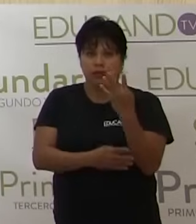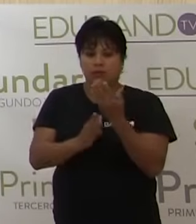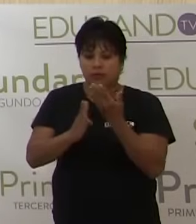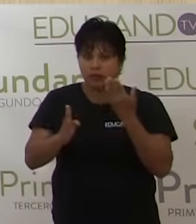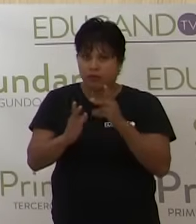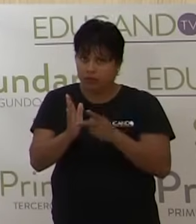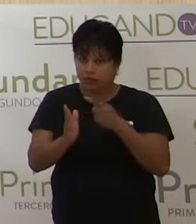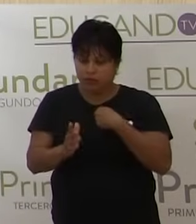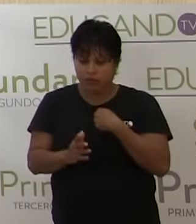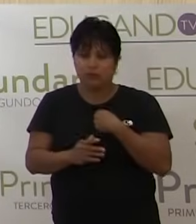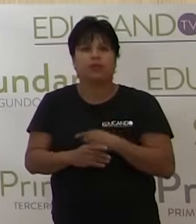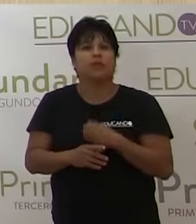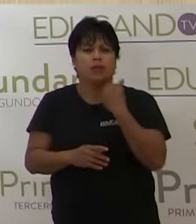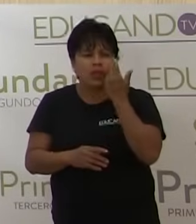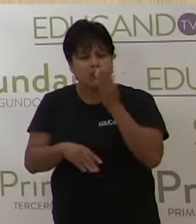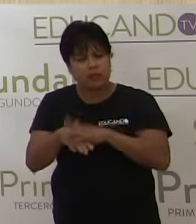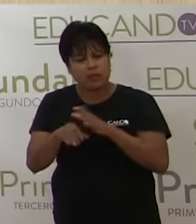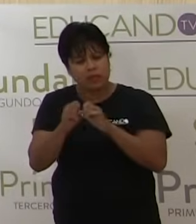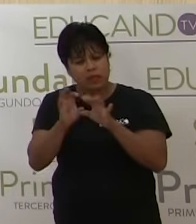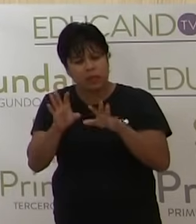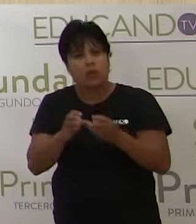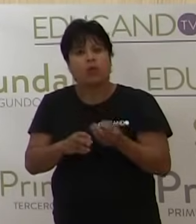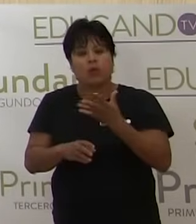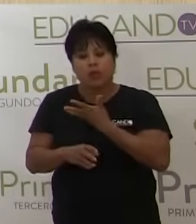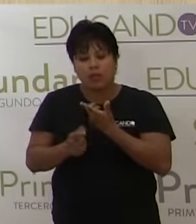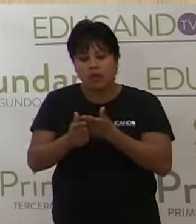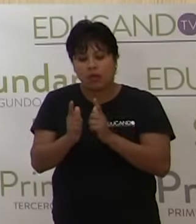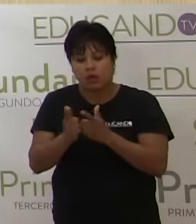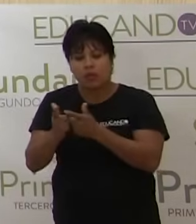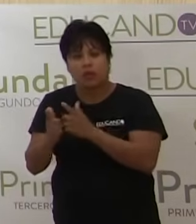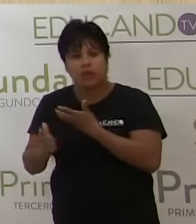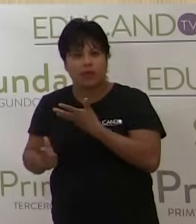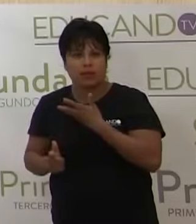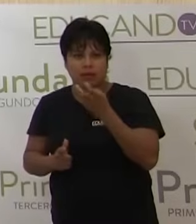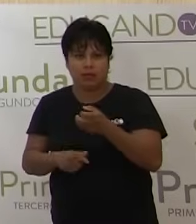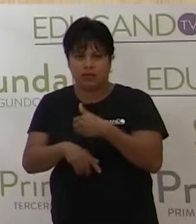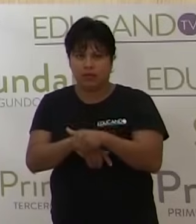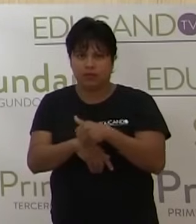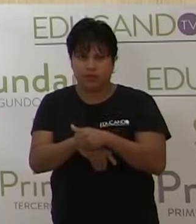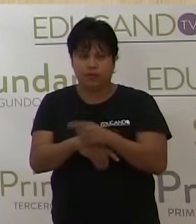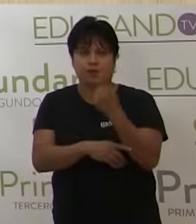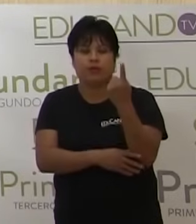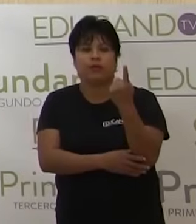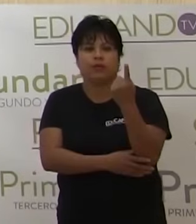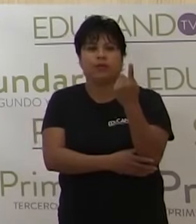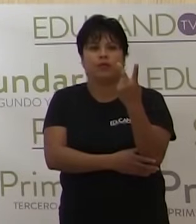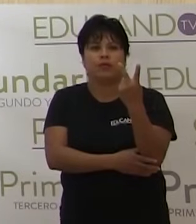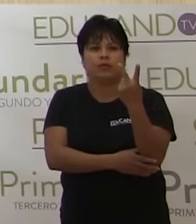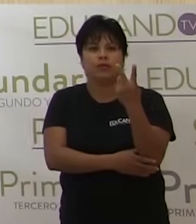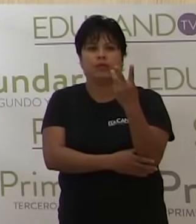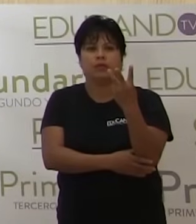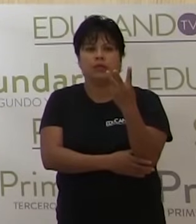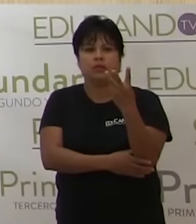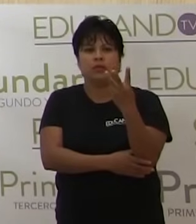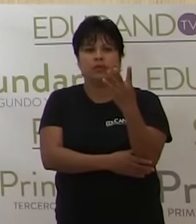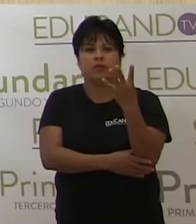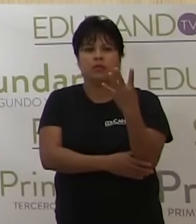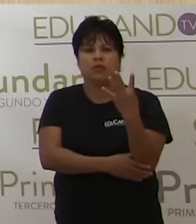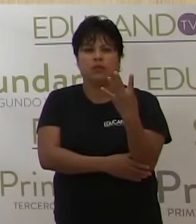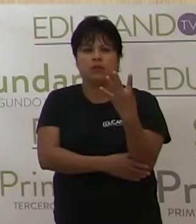nuevo conmigo Quiero que te quede bien claro Cuántos elementos tiene este número 1 2